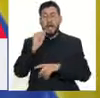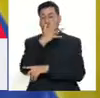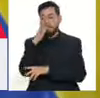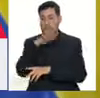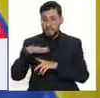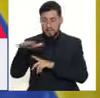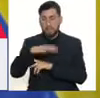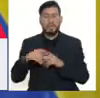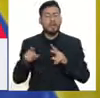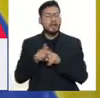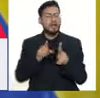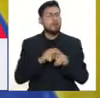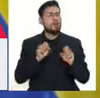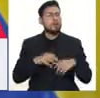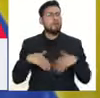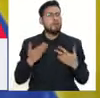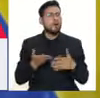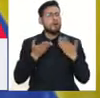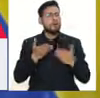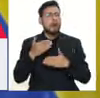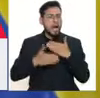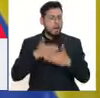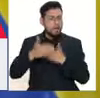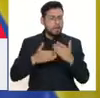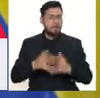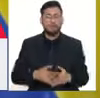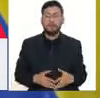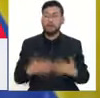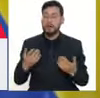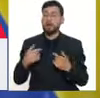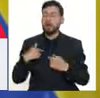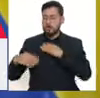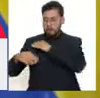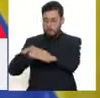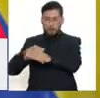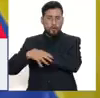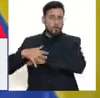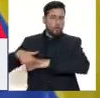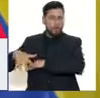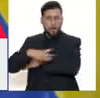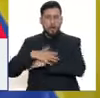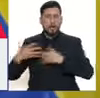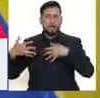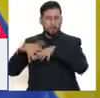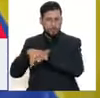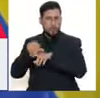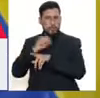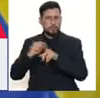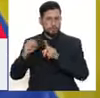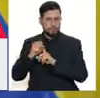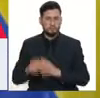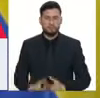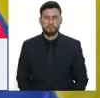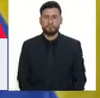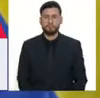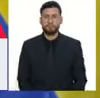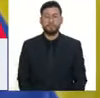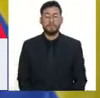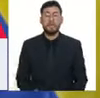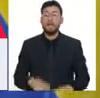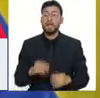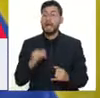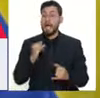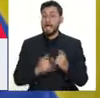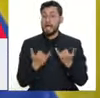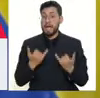ambiental, así como para seguir avanzando en la integración fronteriza con inclusión social.